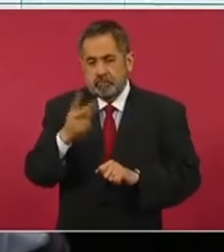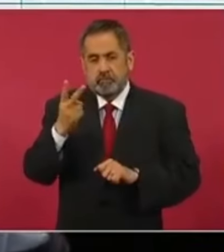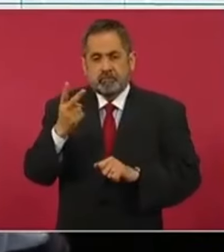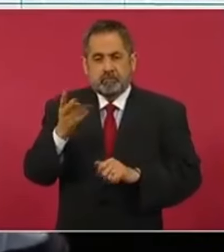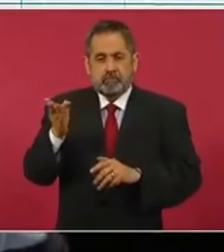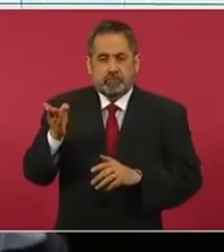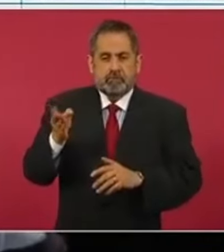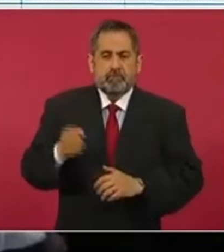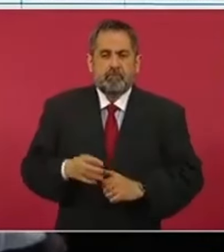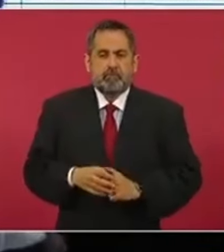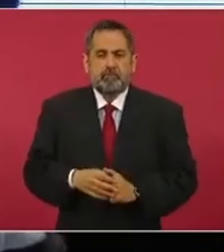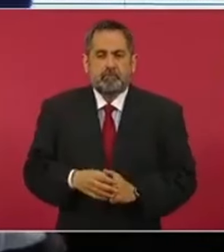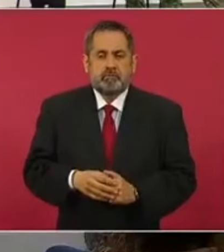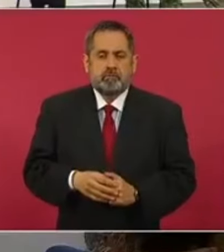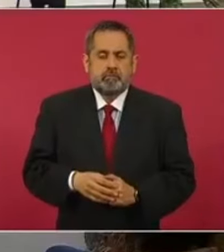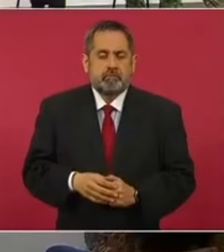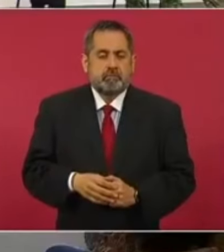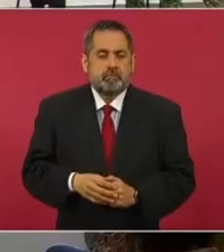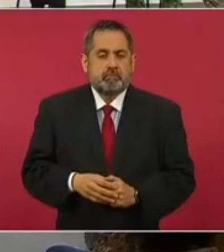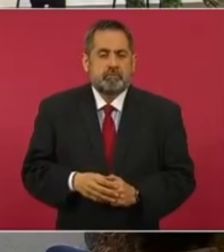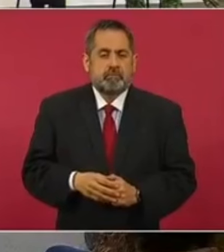2,732,000.